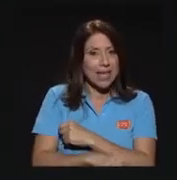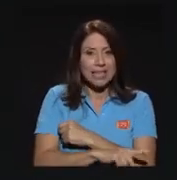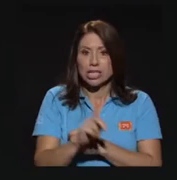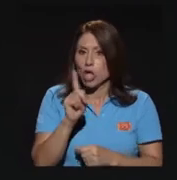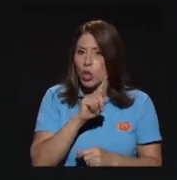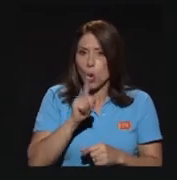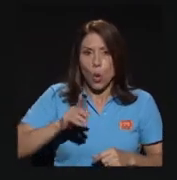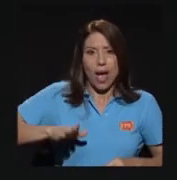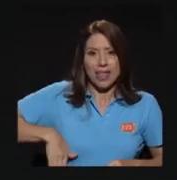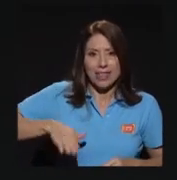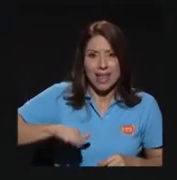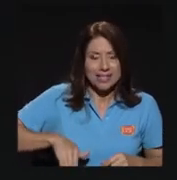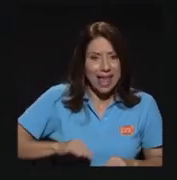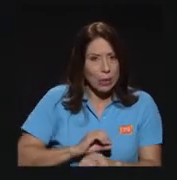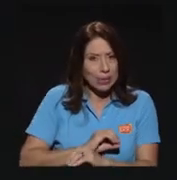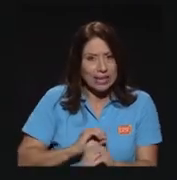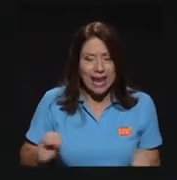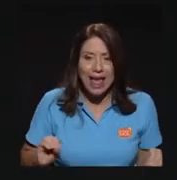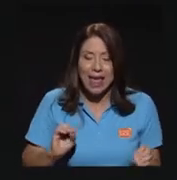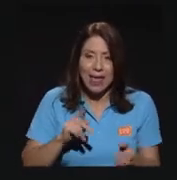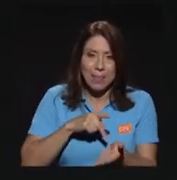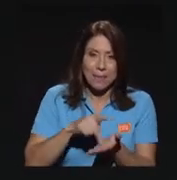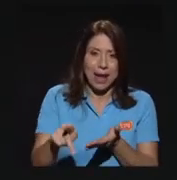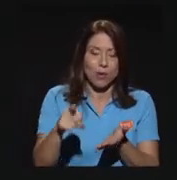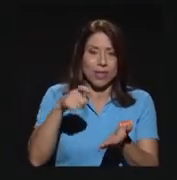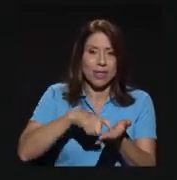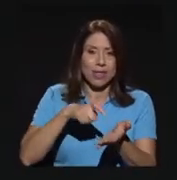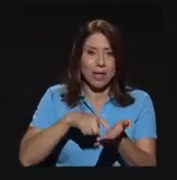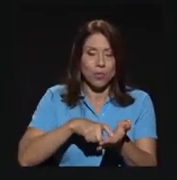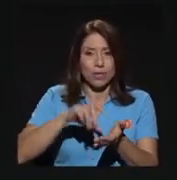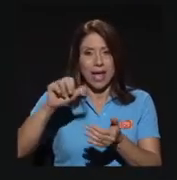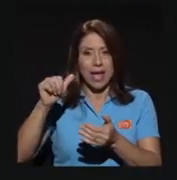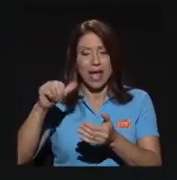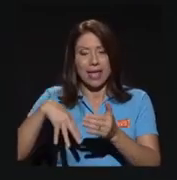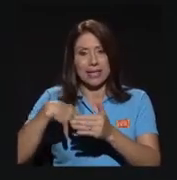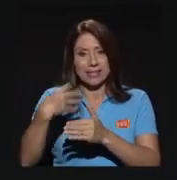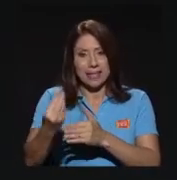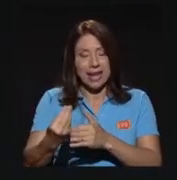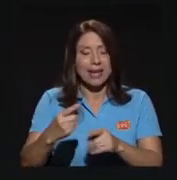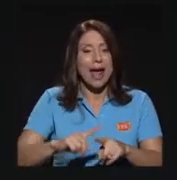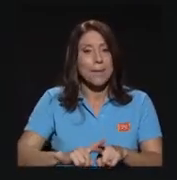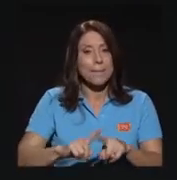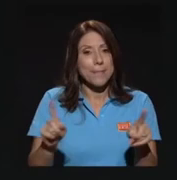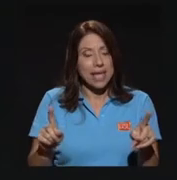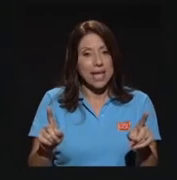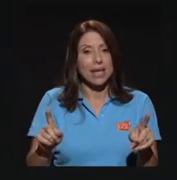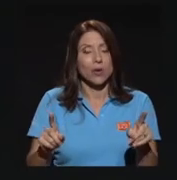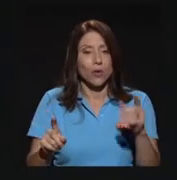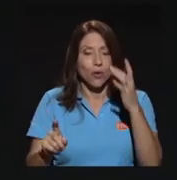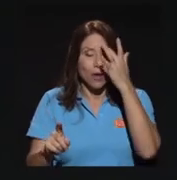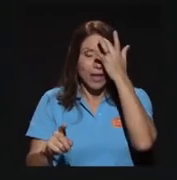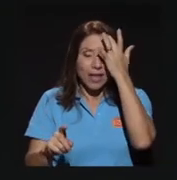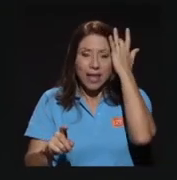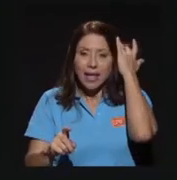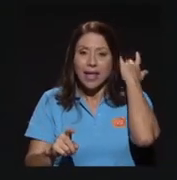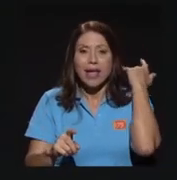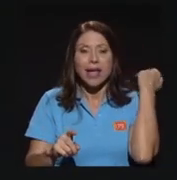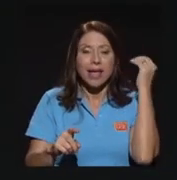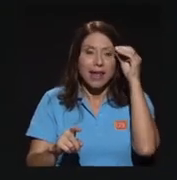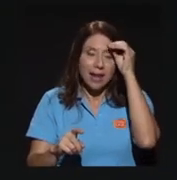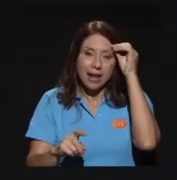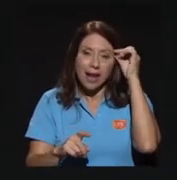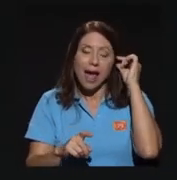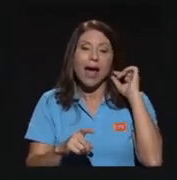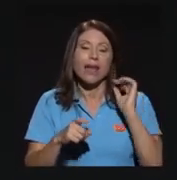el pago de su deuda externa pero en la deuda que llegó la